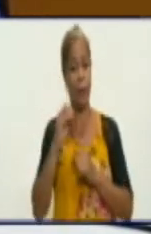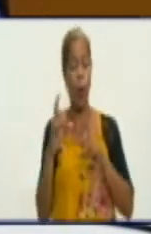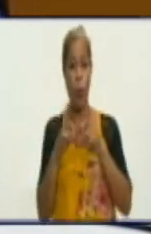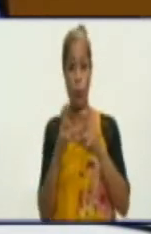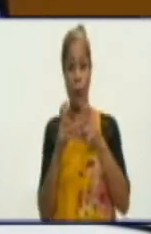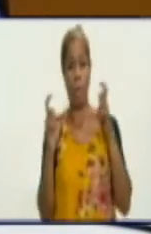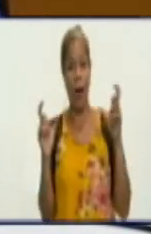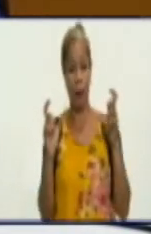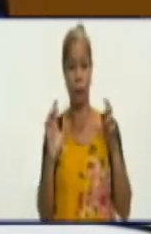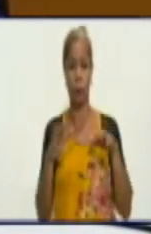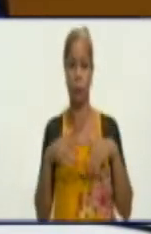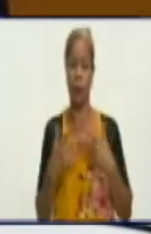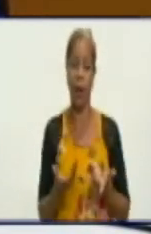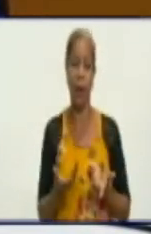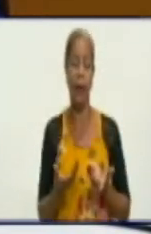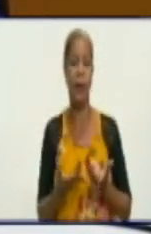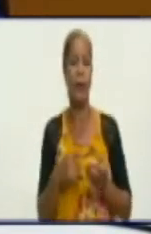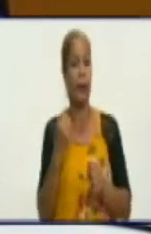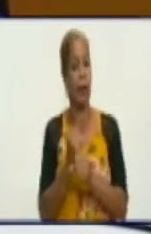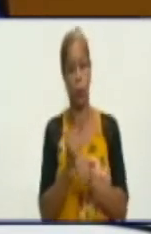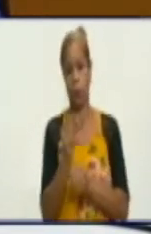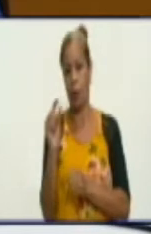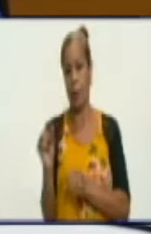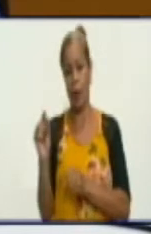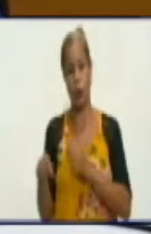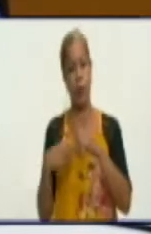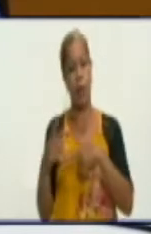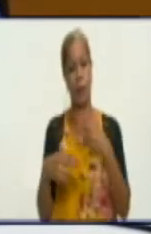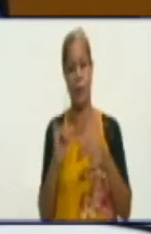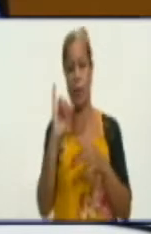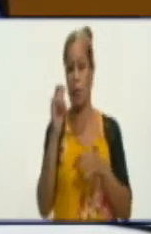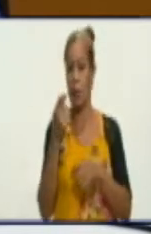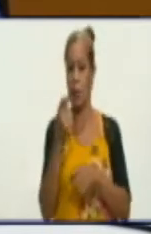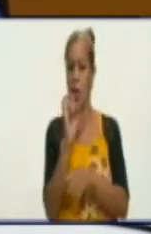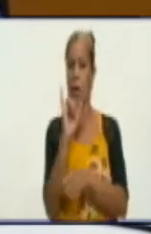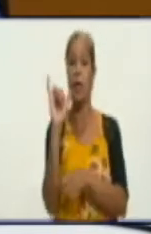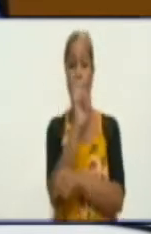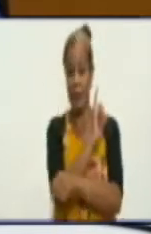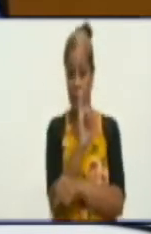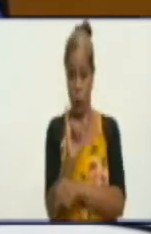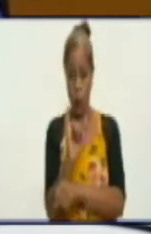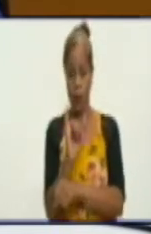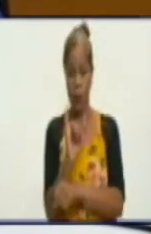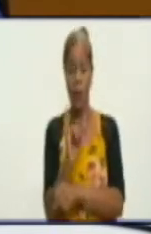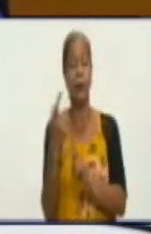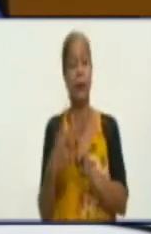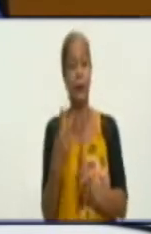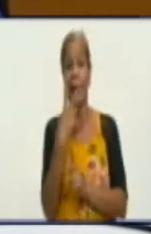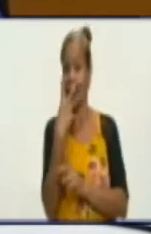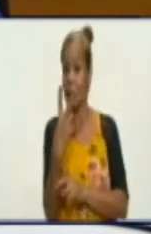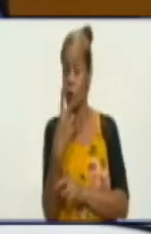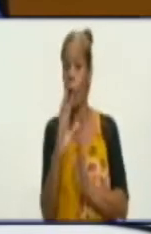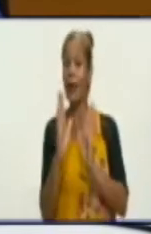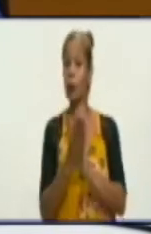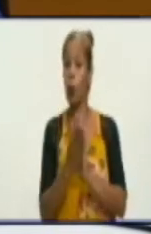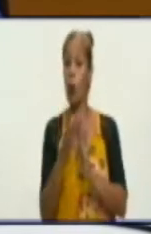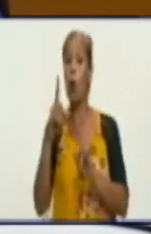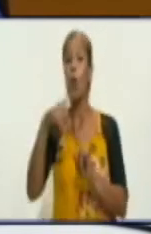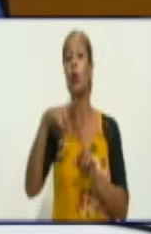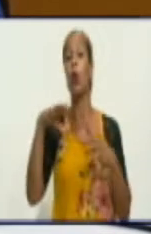insumos, productos para poder hacer inversiones, la atención a los clientes, y la pandemia, por supuesto, ha